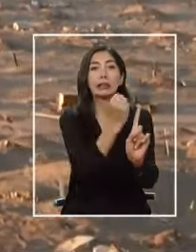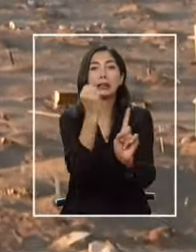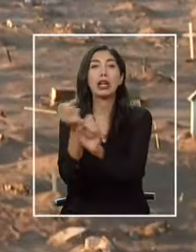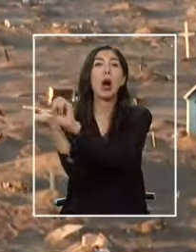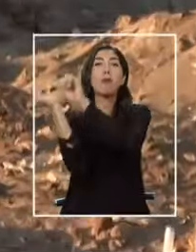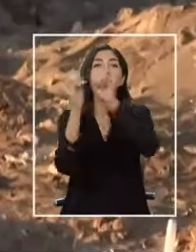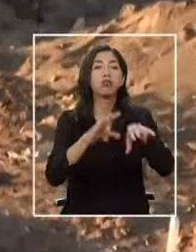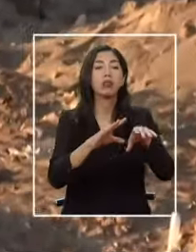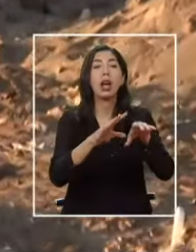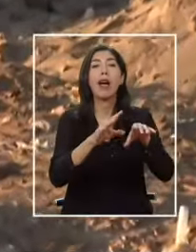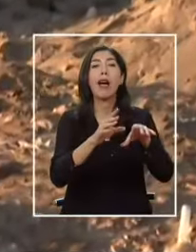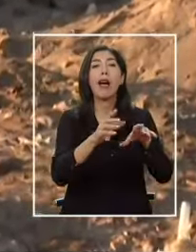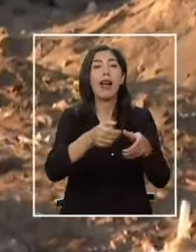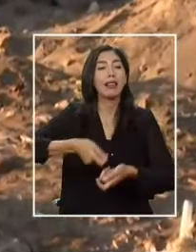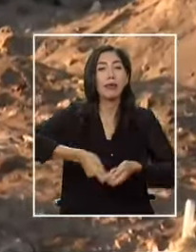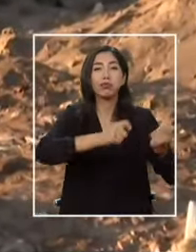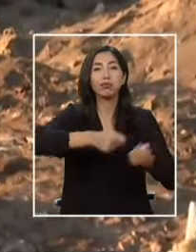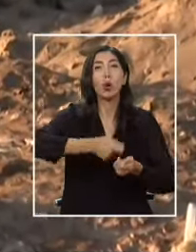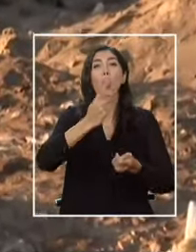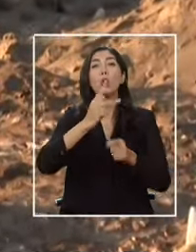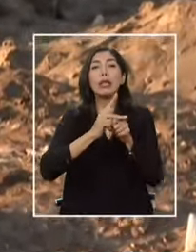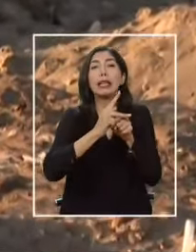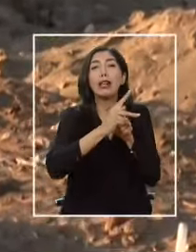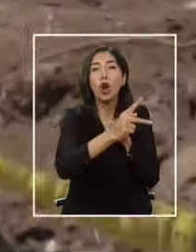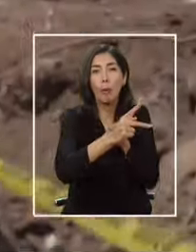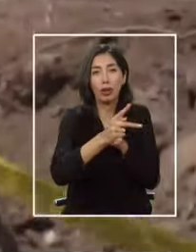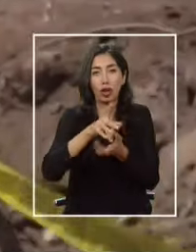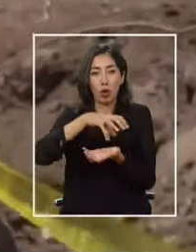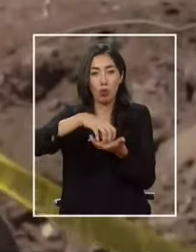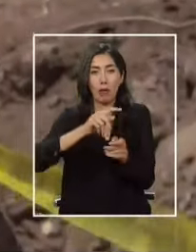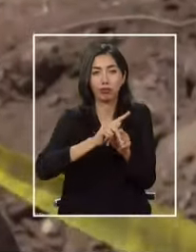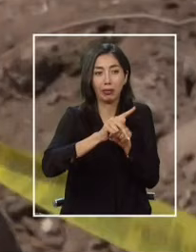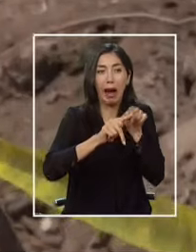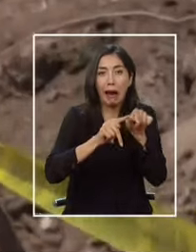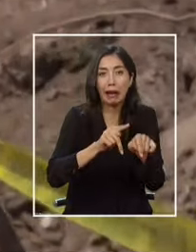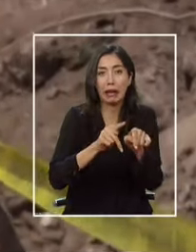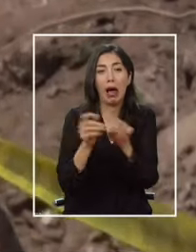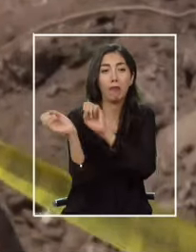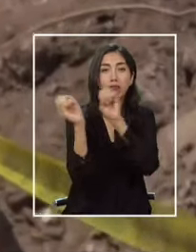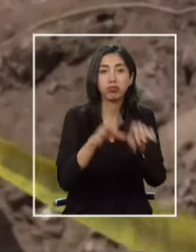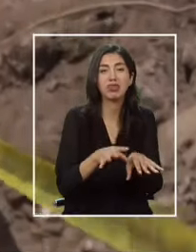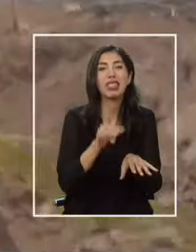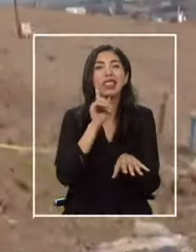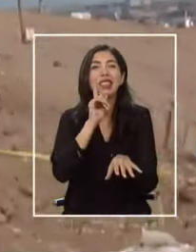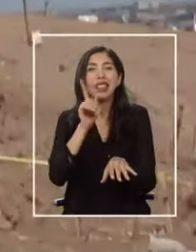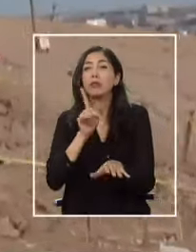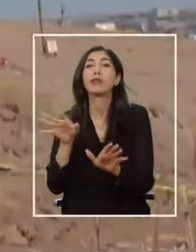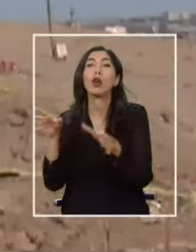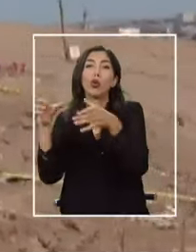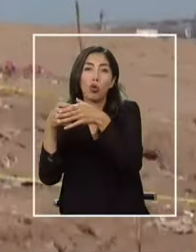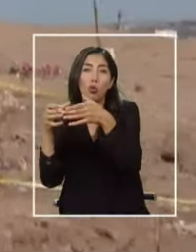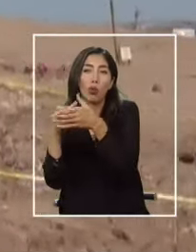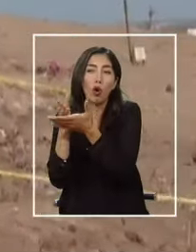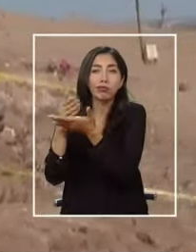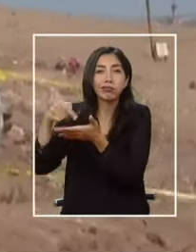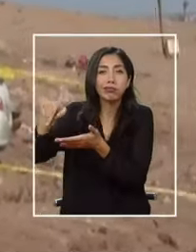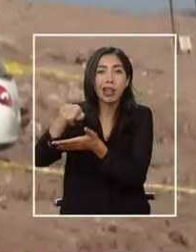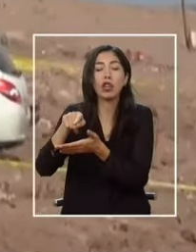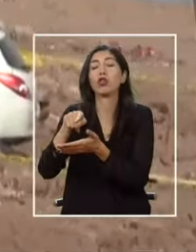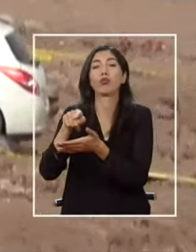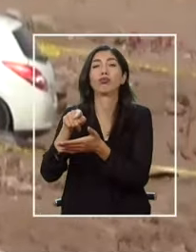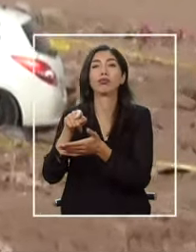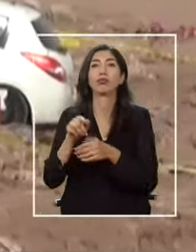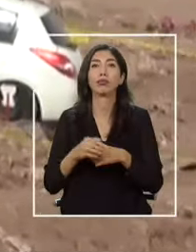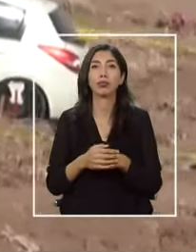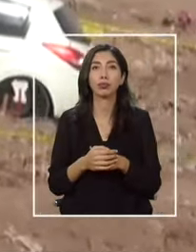un kilómetro del centro de la comuna. Investigación reservada que no descarta la participación del crimen organizado. Esto debido a la singular manera de